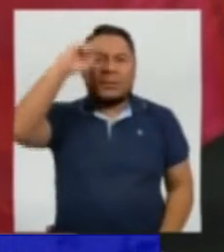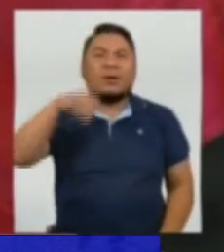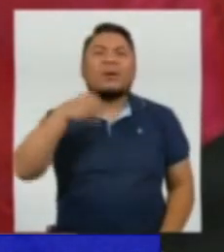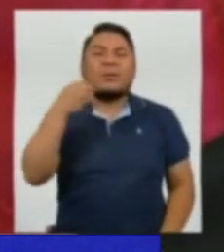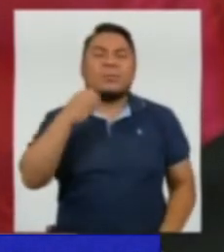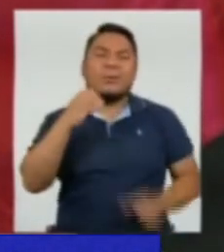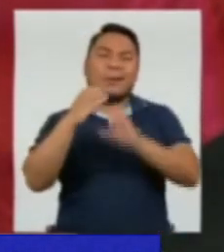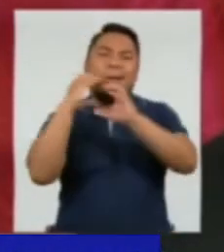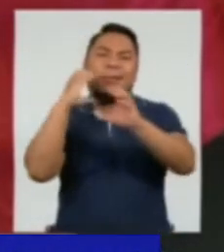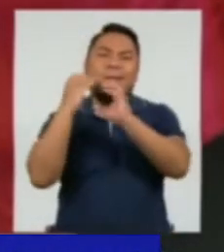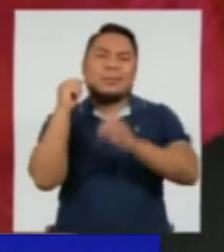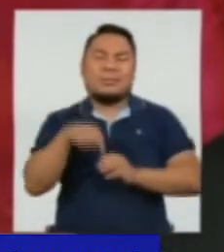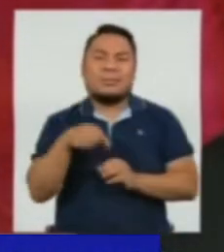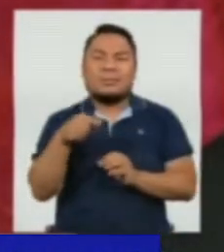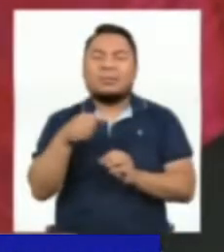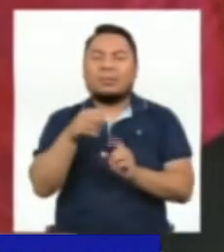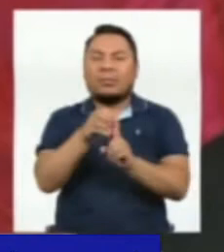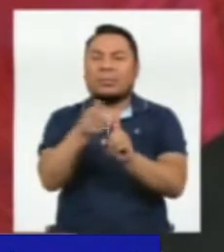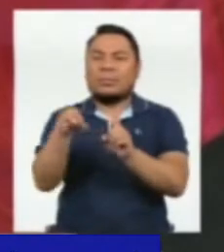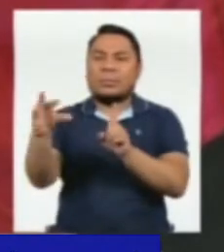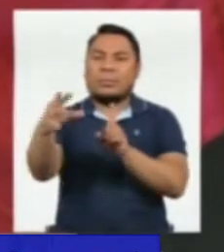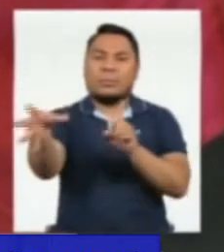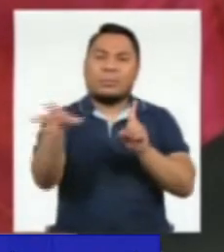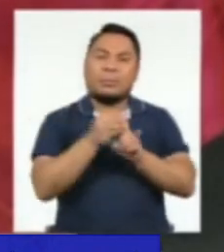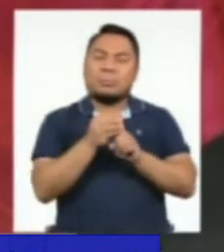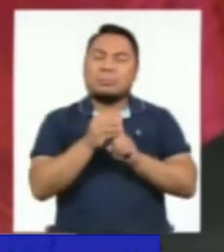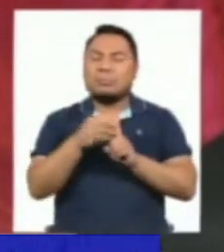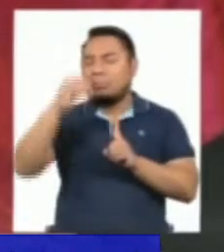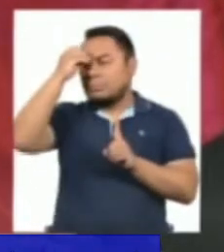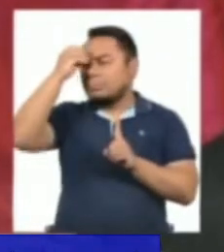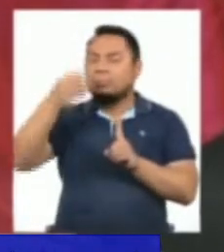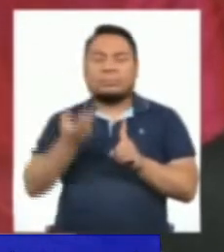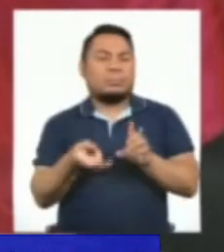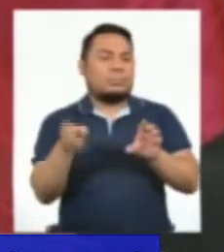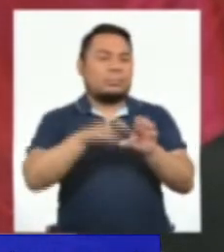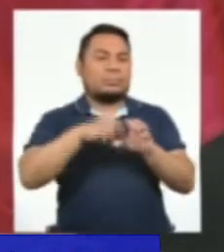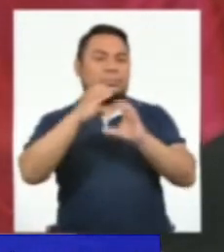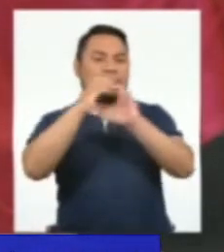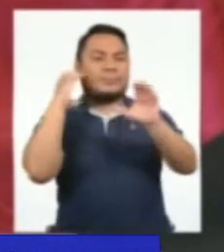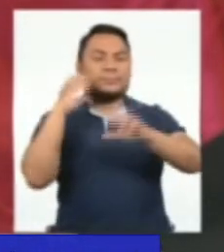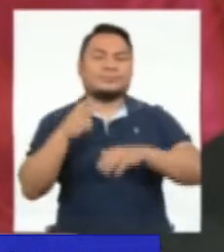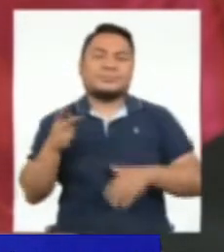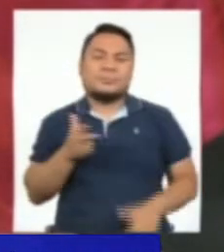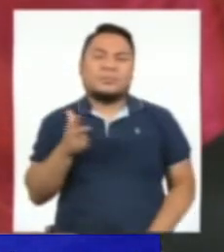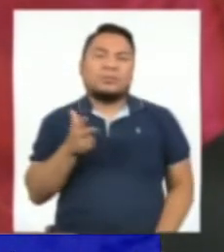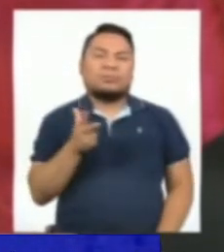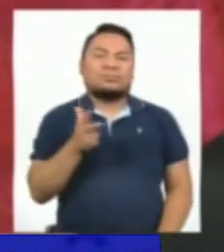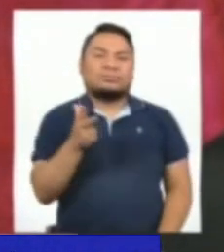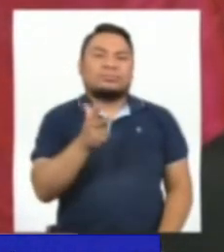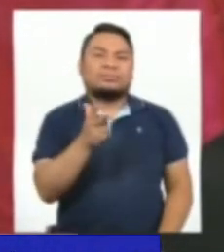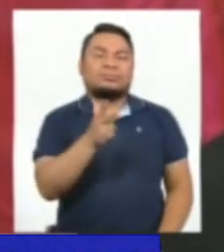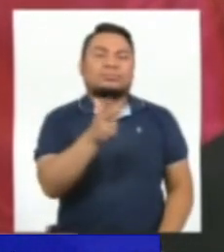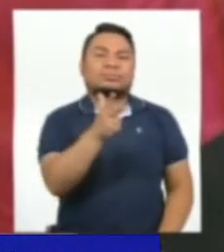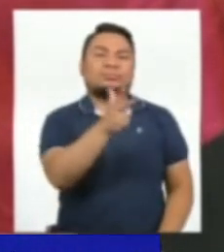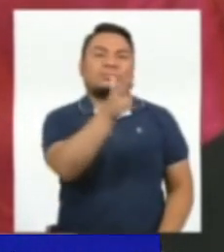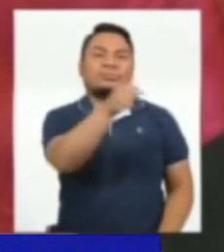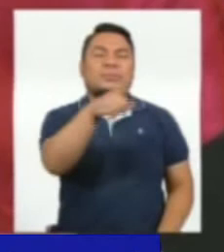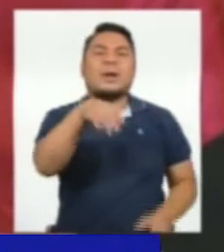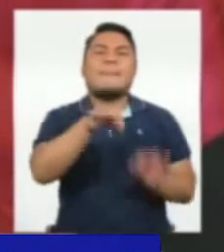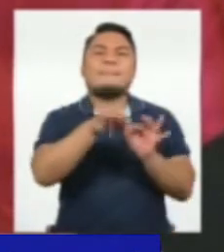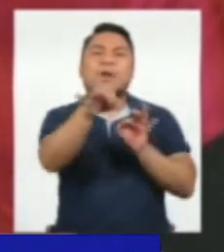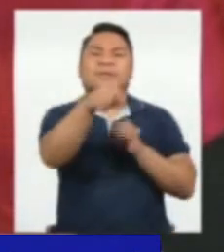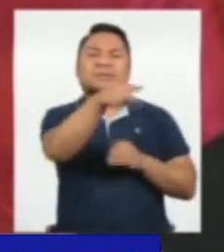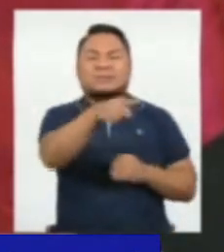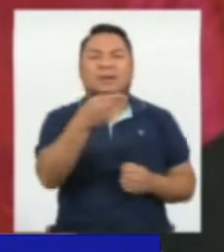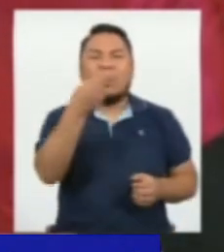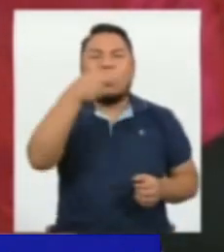es decir el vídeo se traslado en amigos en transporte urbano provincial